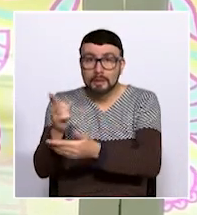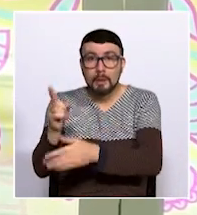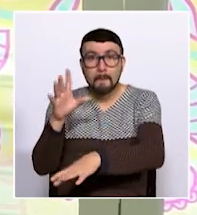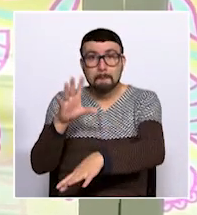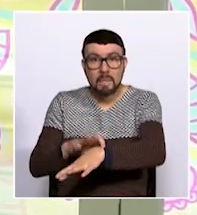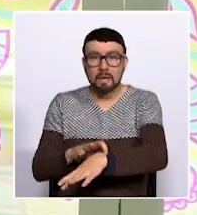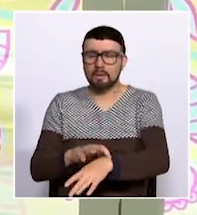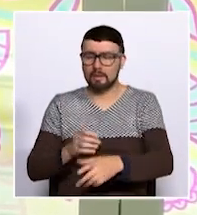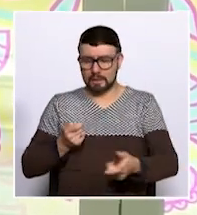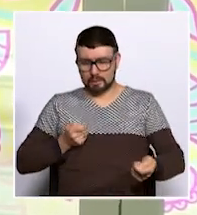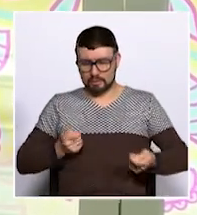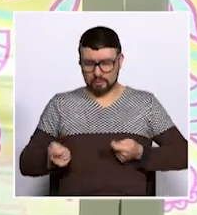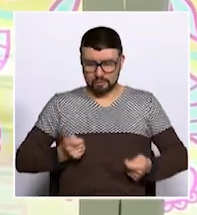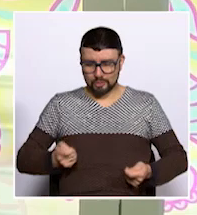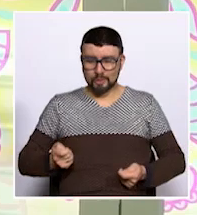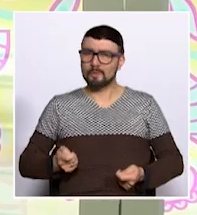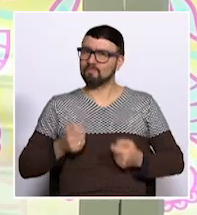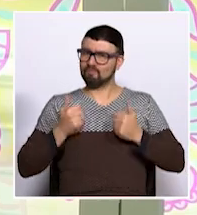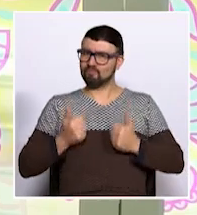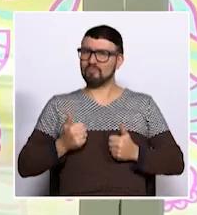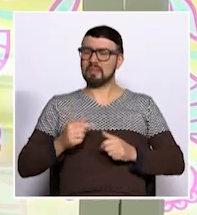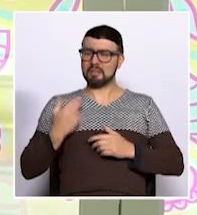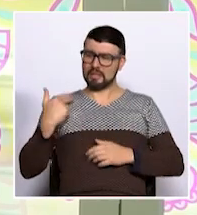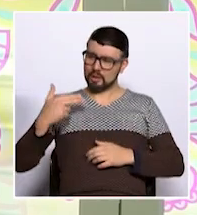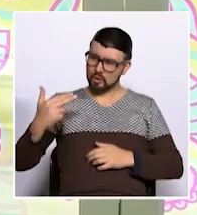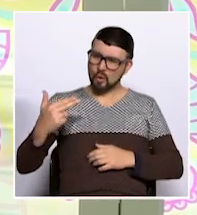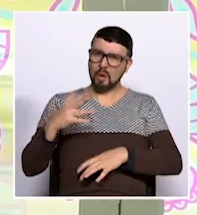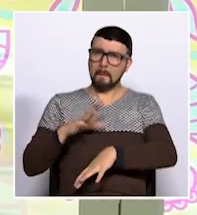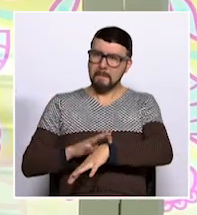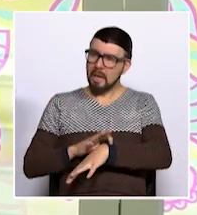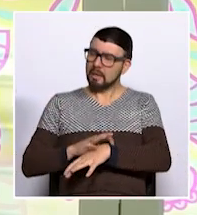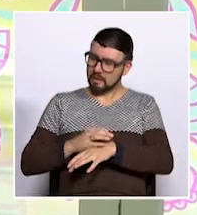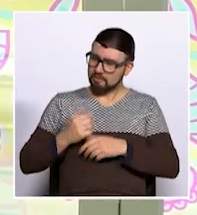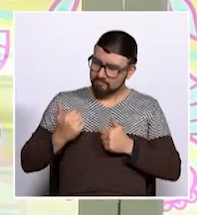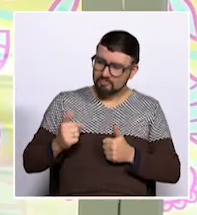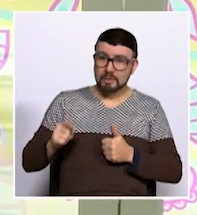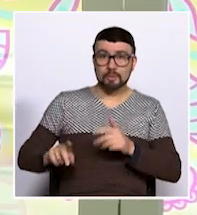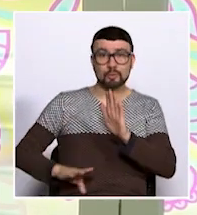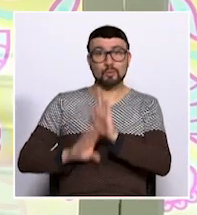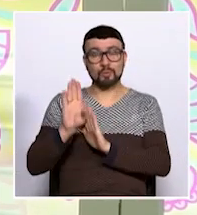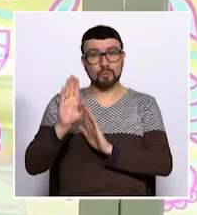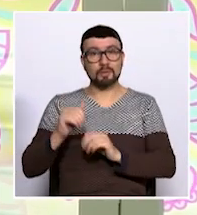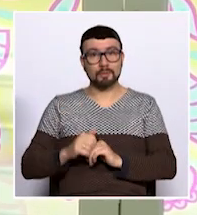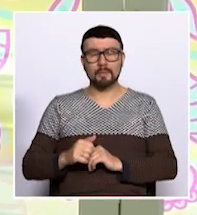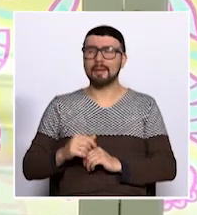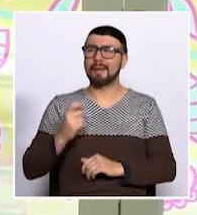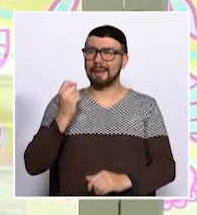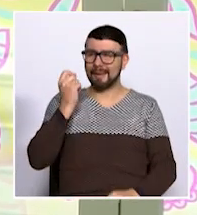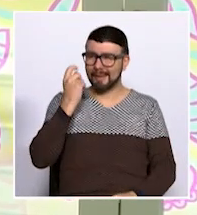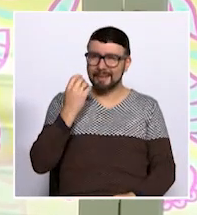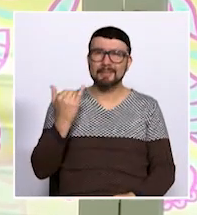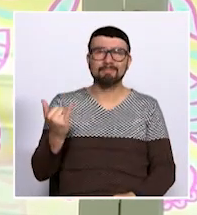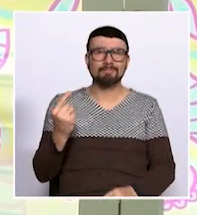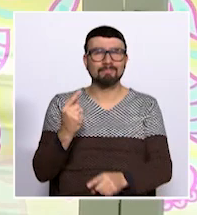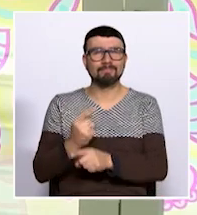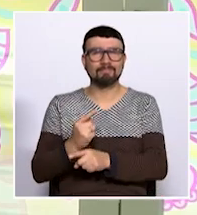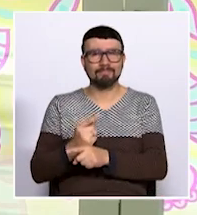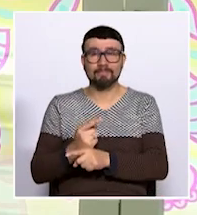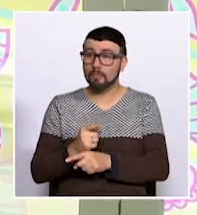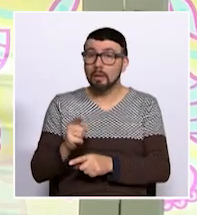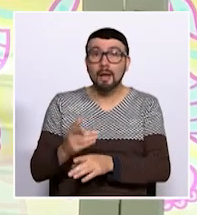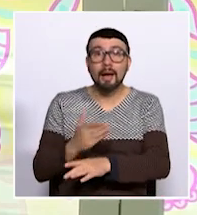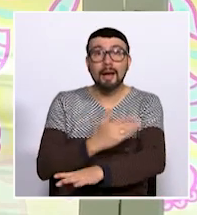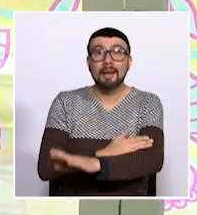para que me hagan un buen diagnóstico, una buena historia clínica, una buena historia de vida y entender que desde ahí, desde lo que decíamos